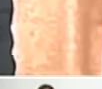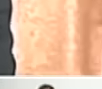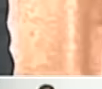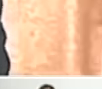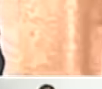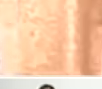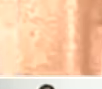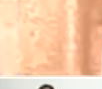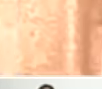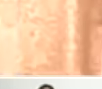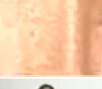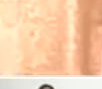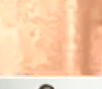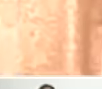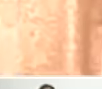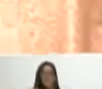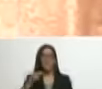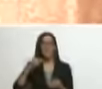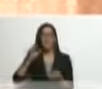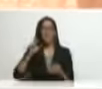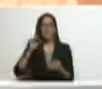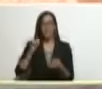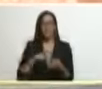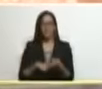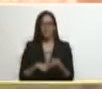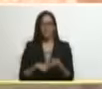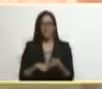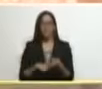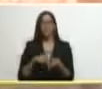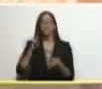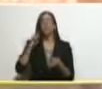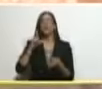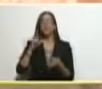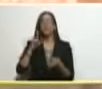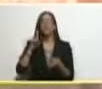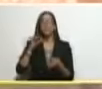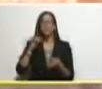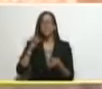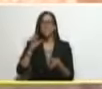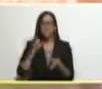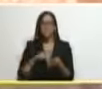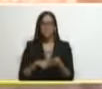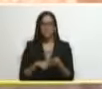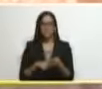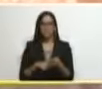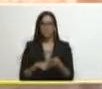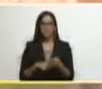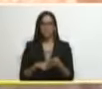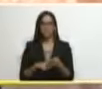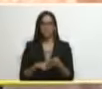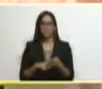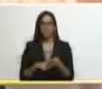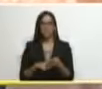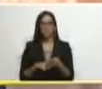Luis Herrera Campín, Jaime Lucinche, Cap 2,